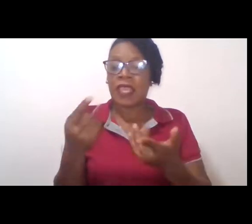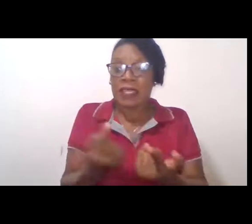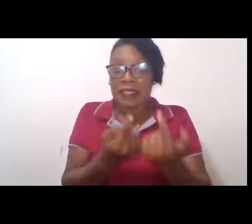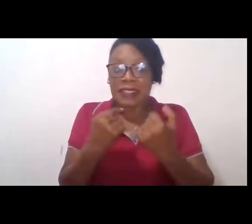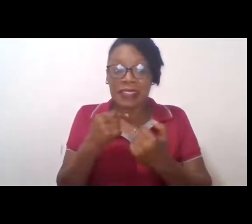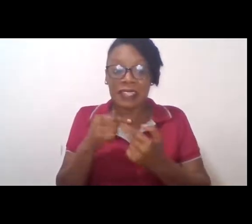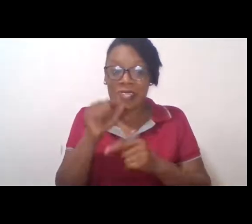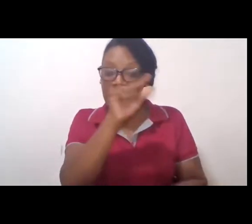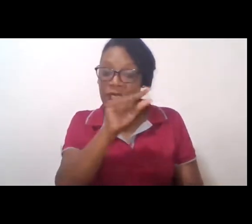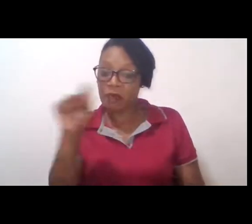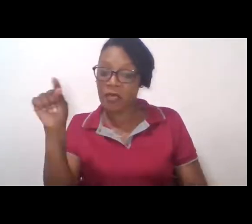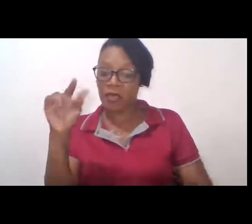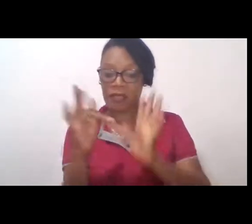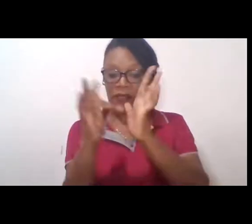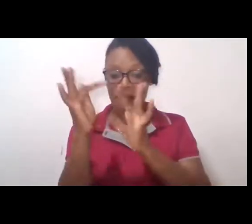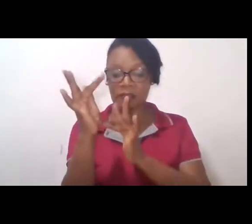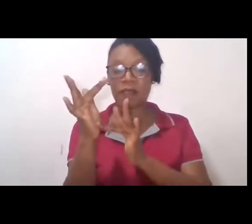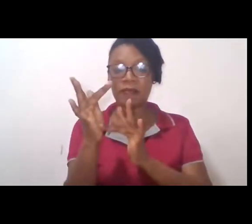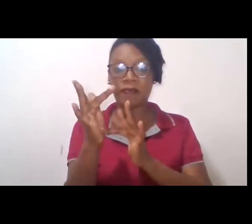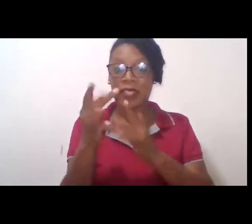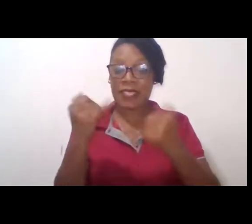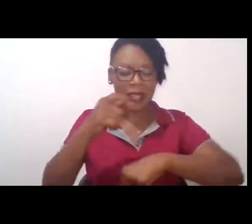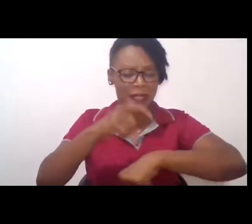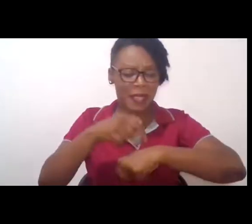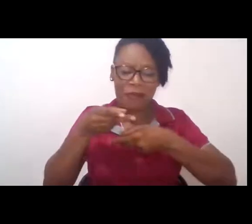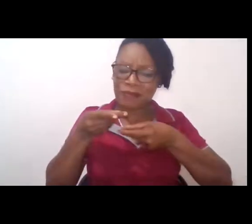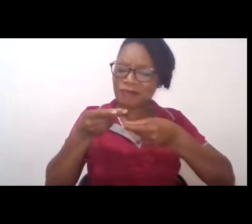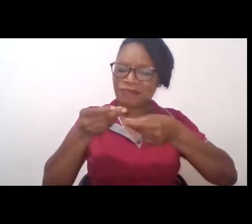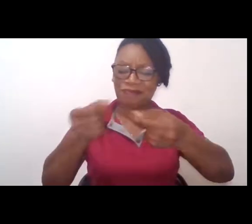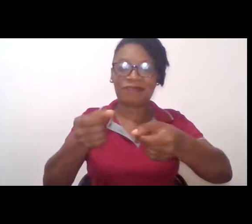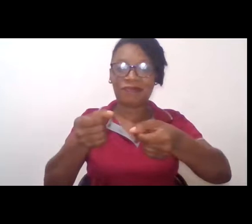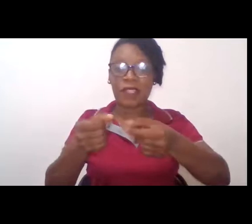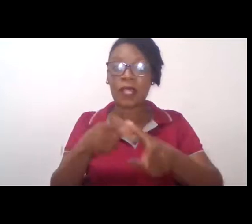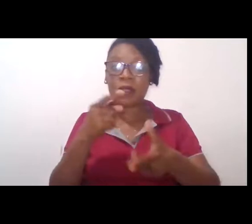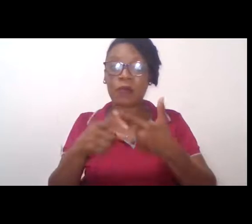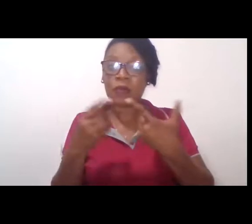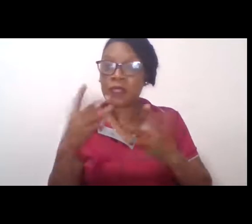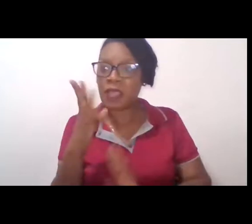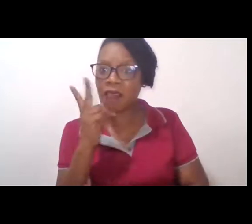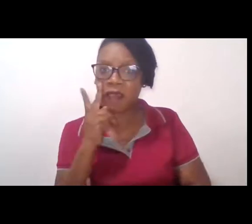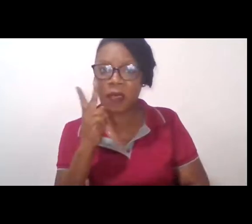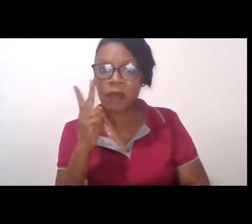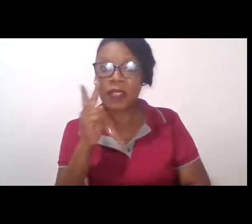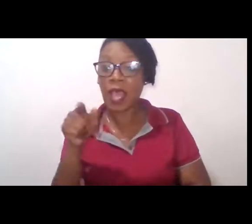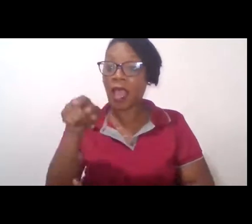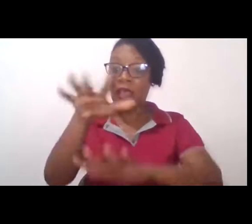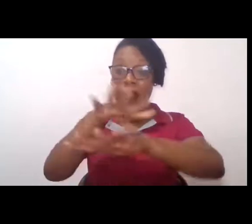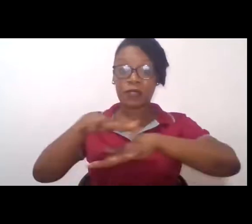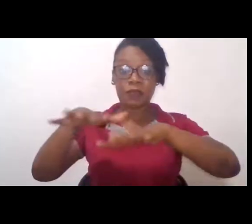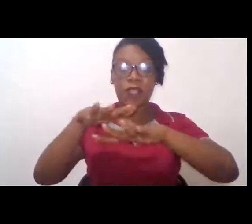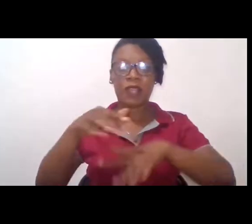la Semana Santa. El tiempo está pasando muy rápido. Y entonces ya cuando nos damos cuenta, estos espacios